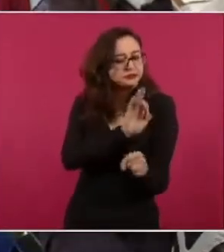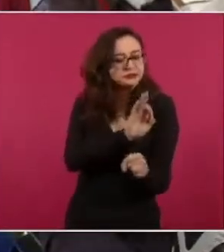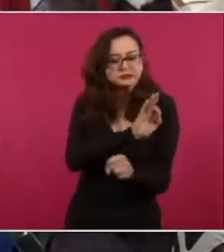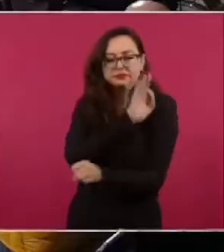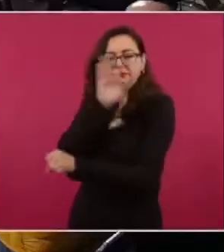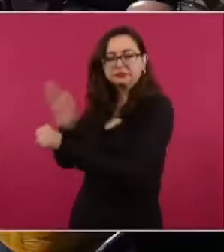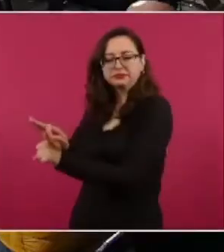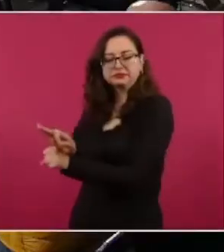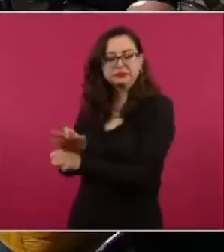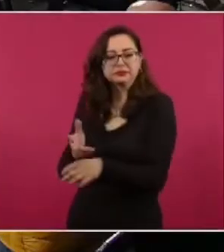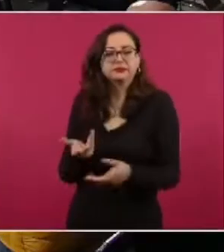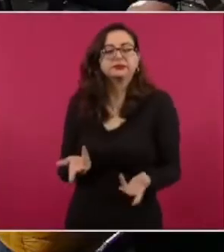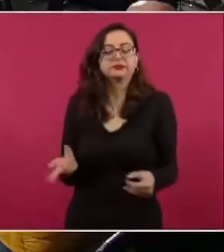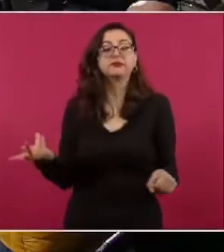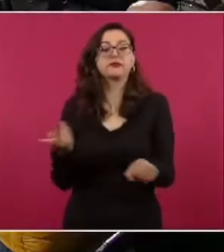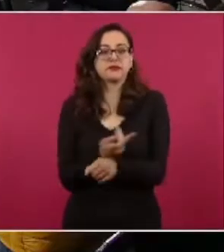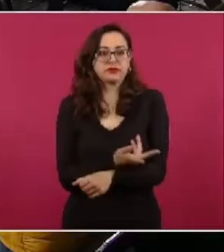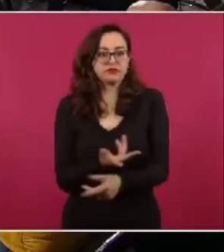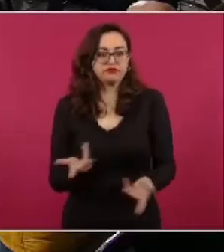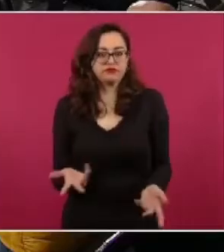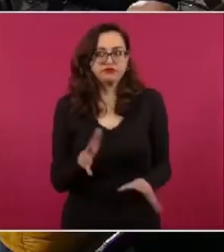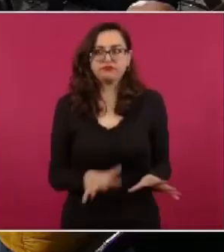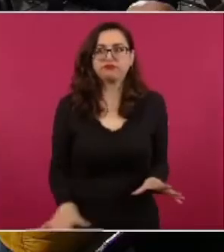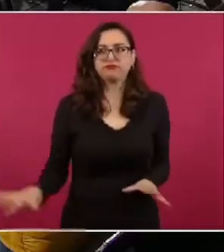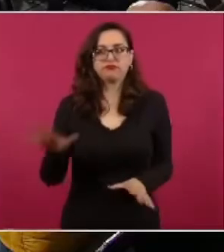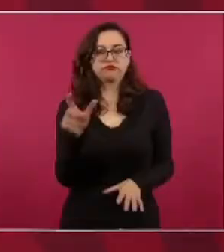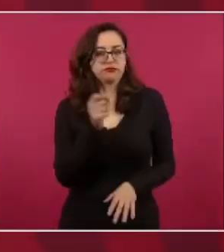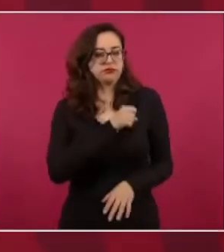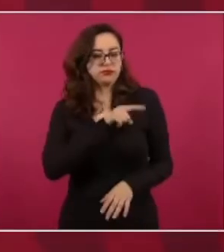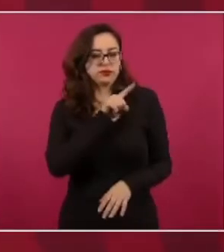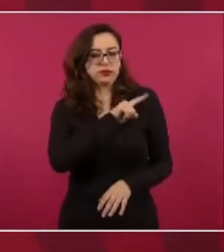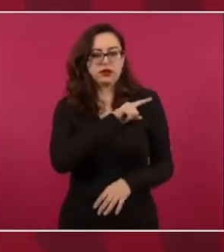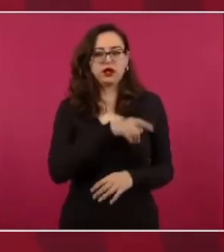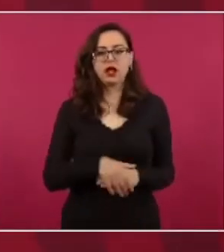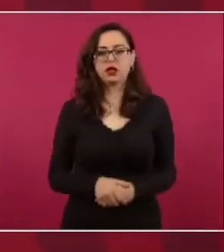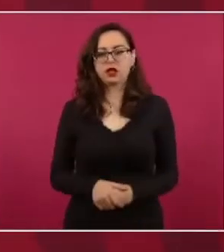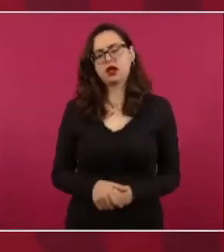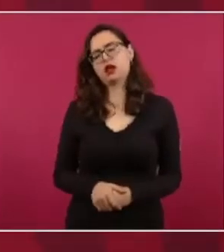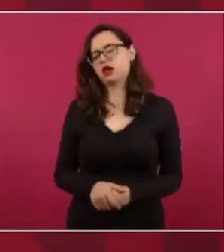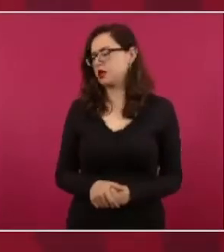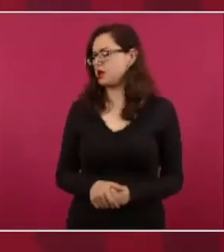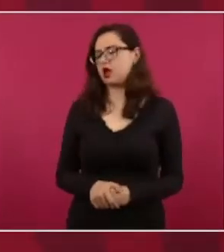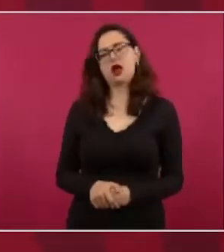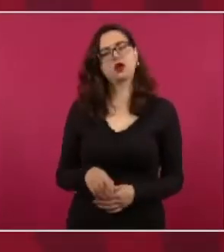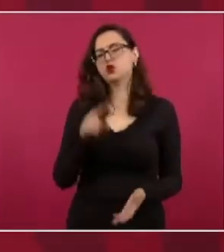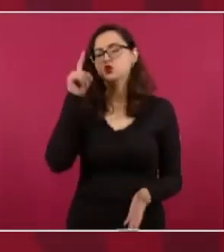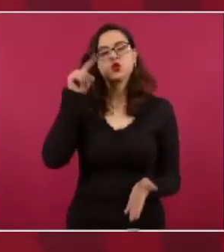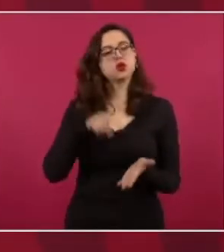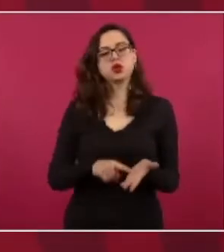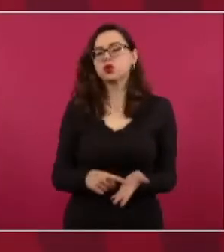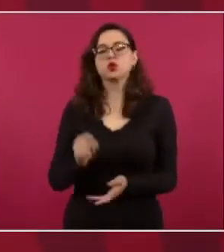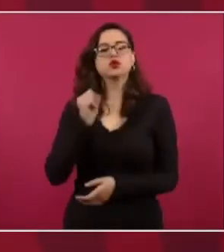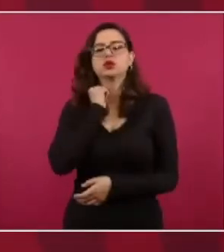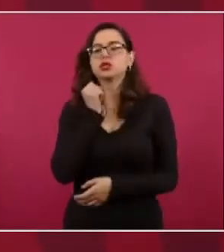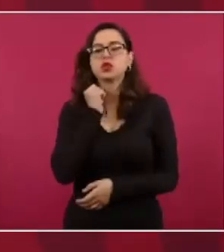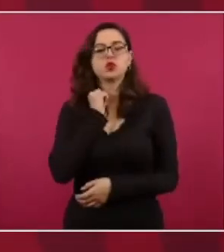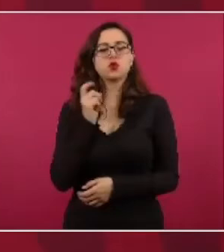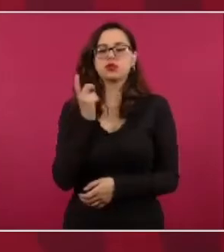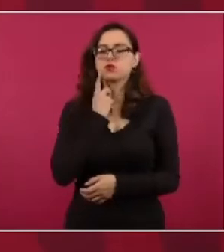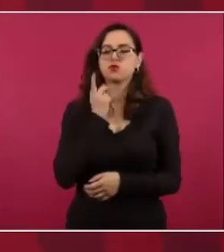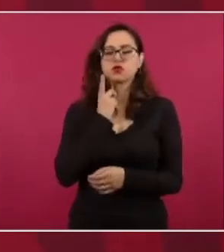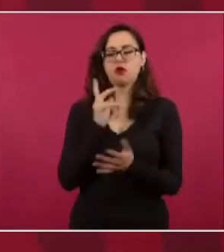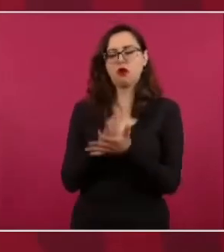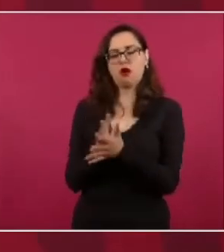mi pregunta. Gracias. Sí, no creo yo, la verdad, que los senadores que mencionas